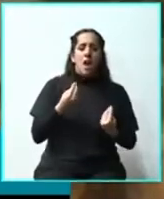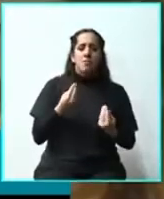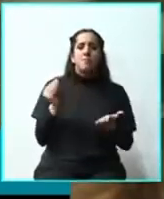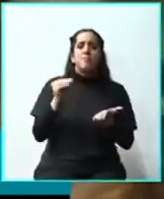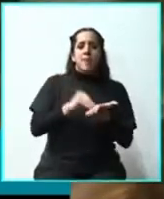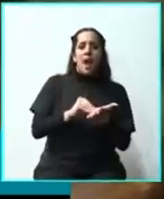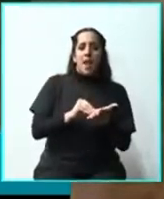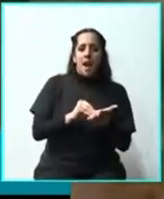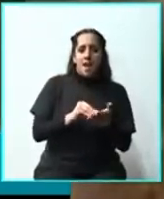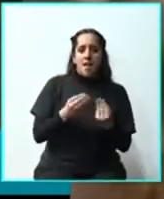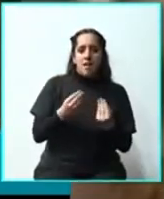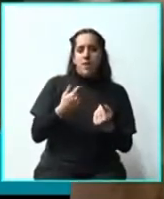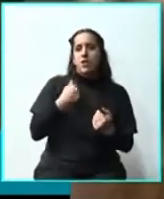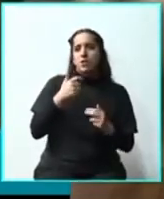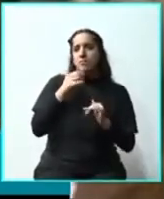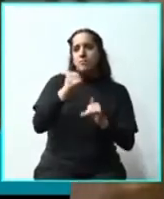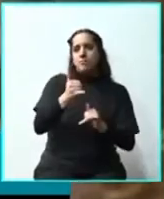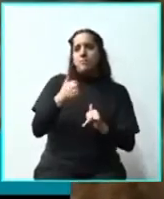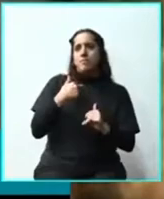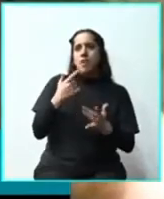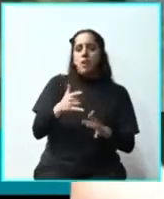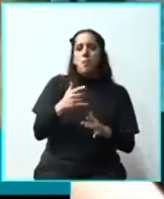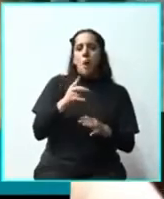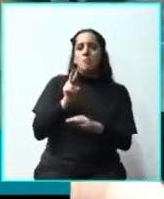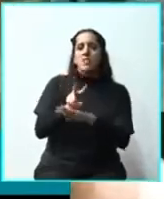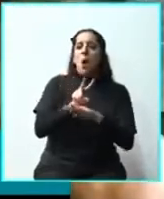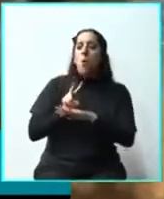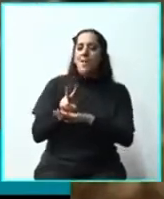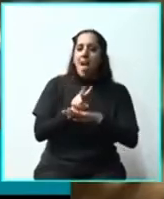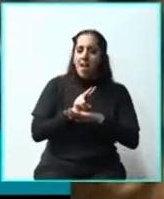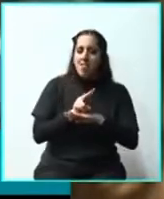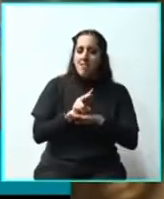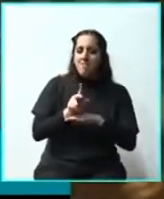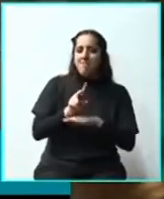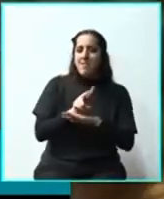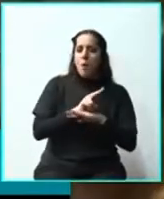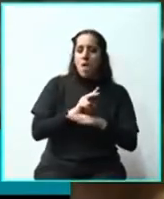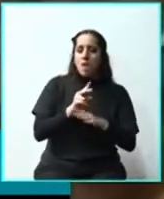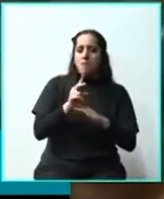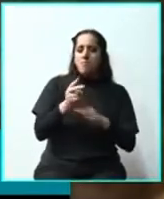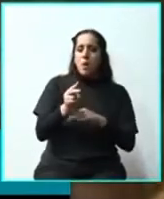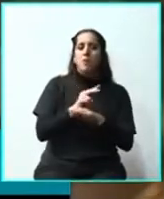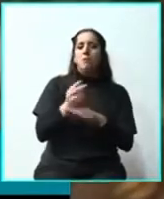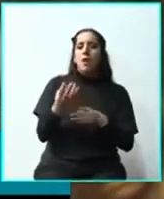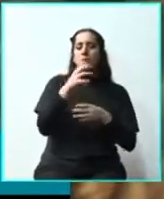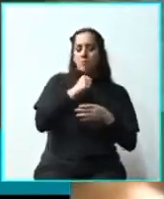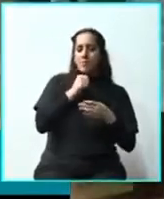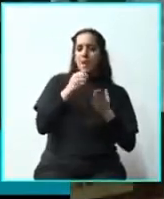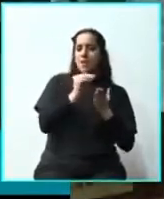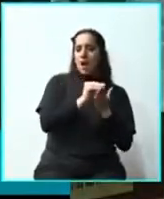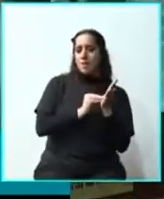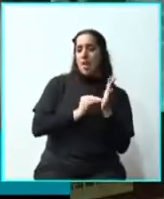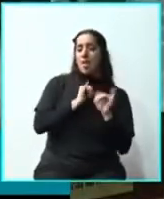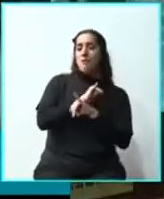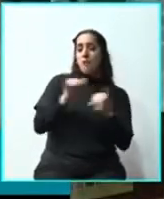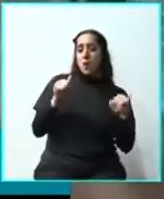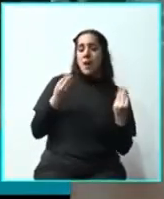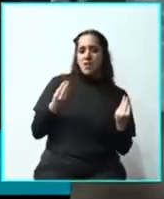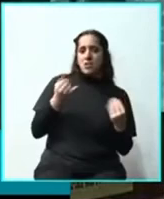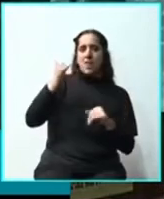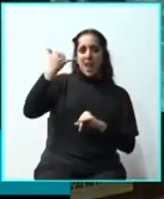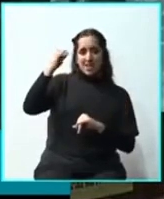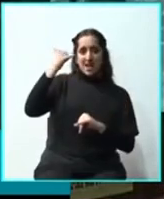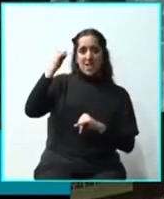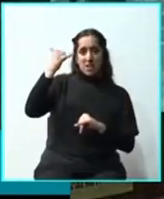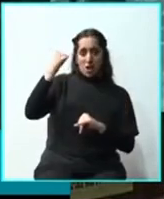incorporar, digo yo, mayores resguardos a toda información obtenida como consecuencia de las